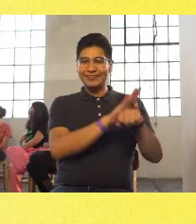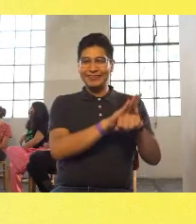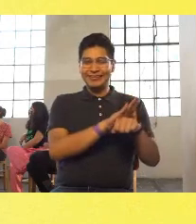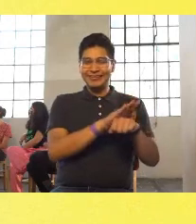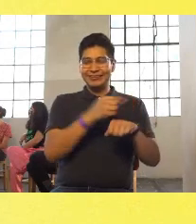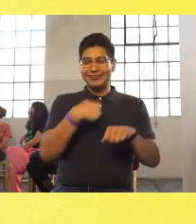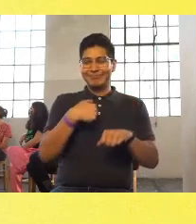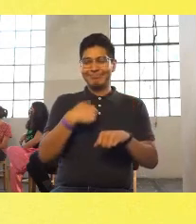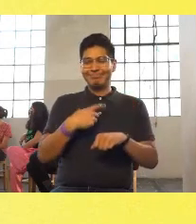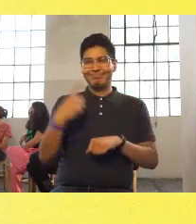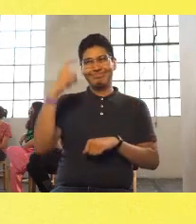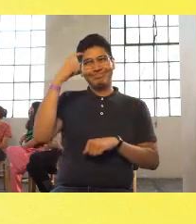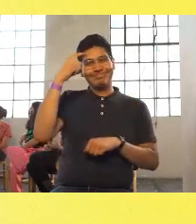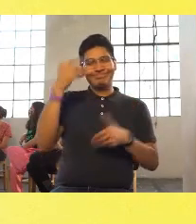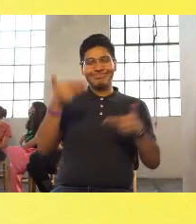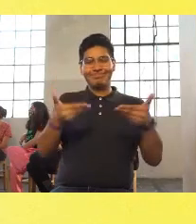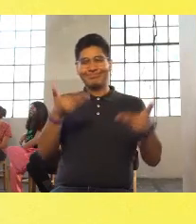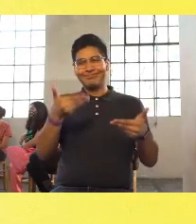balanza y dices, jala.